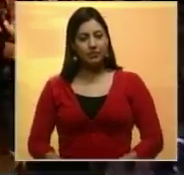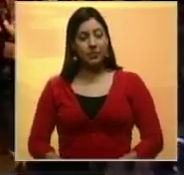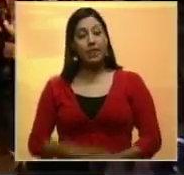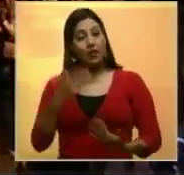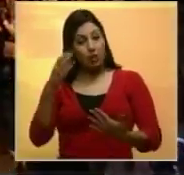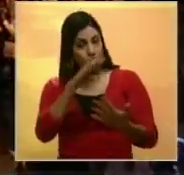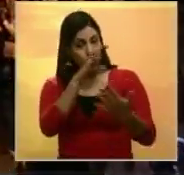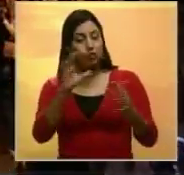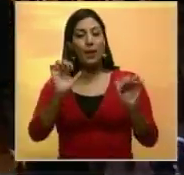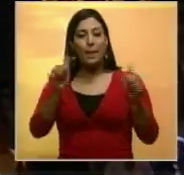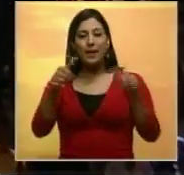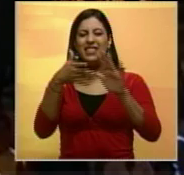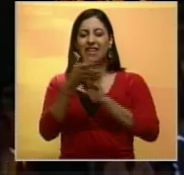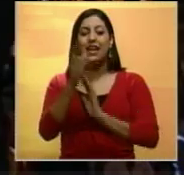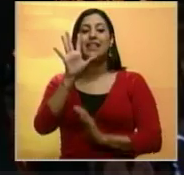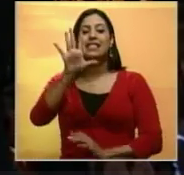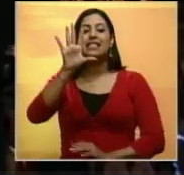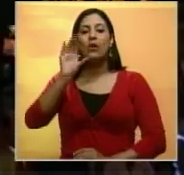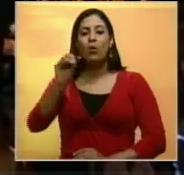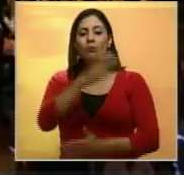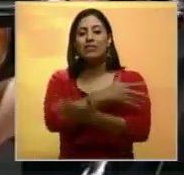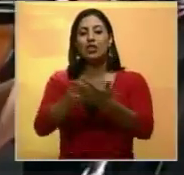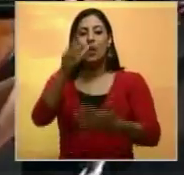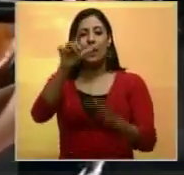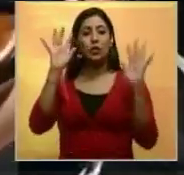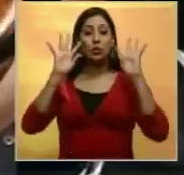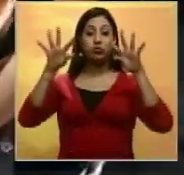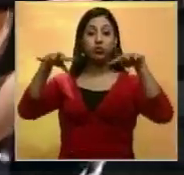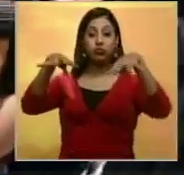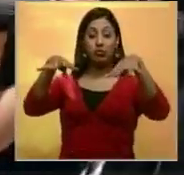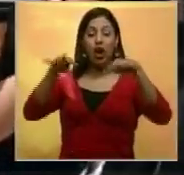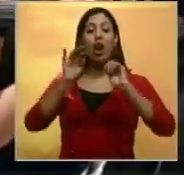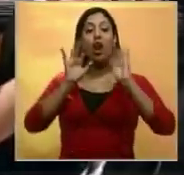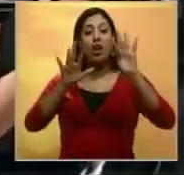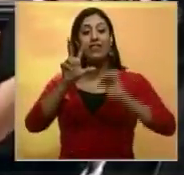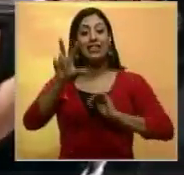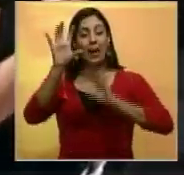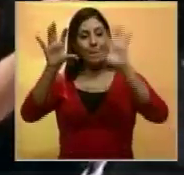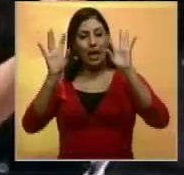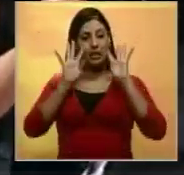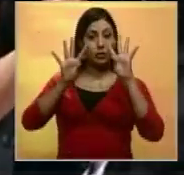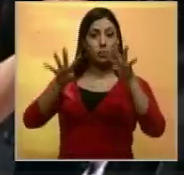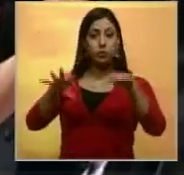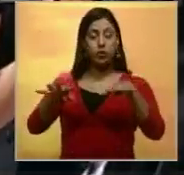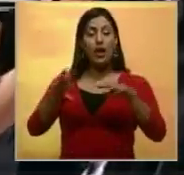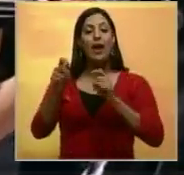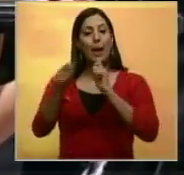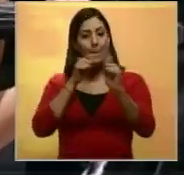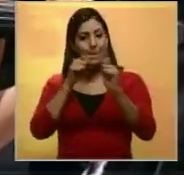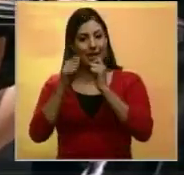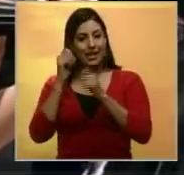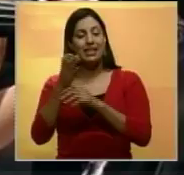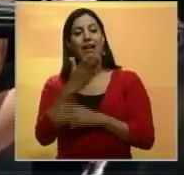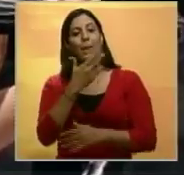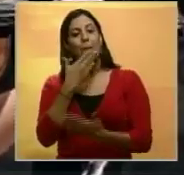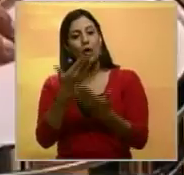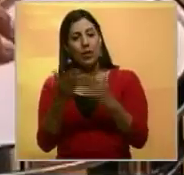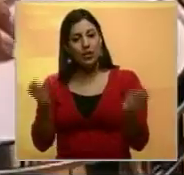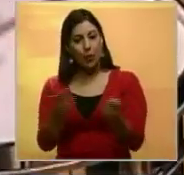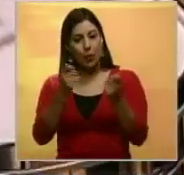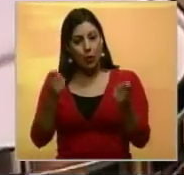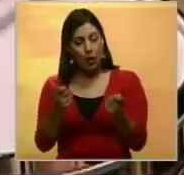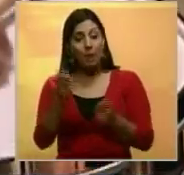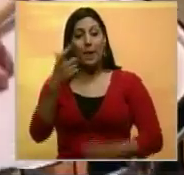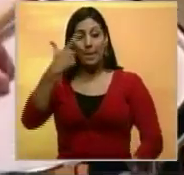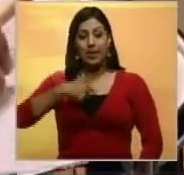El concierto contará con más de 50 millones de espectadores de 93 países. En una rueda de prensa de presentación de programa,